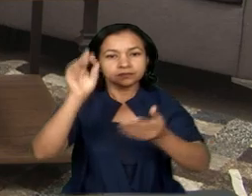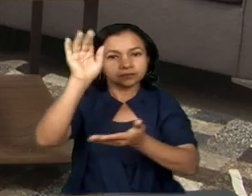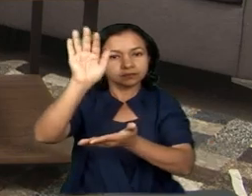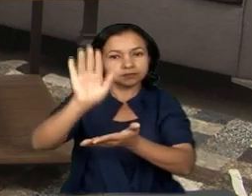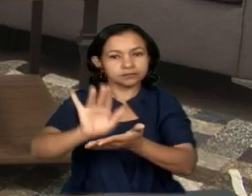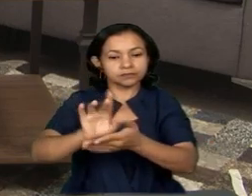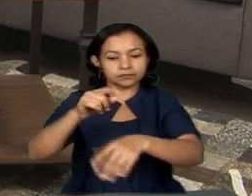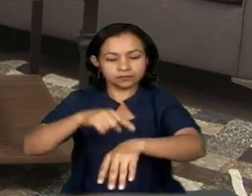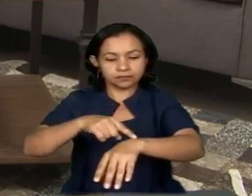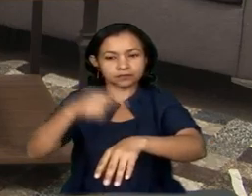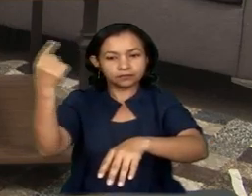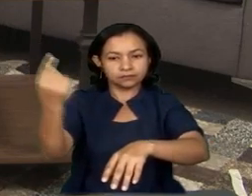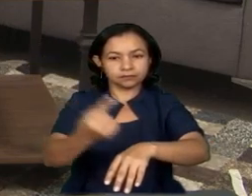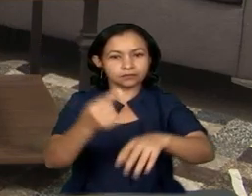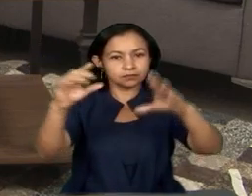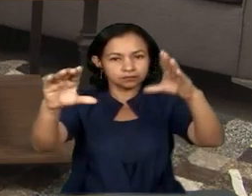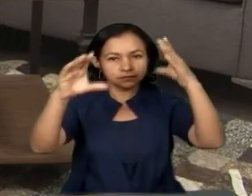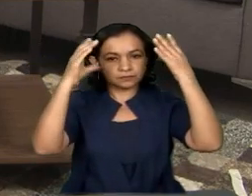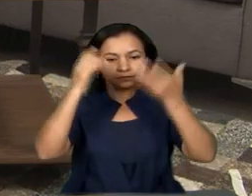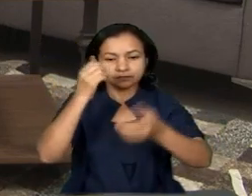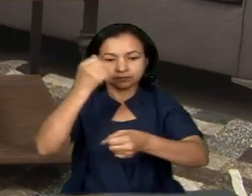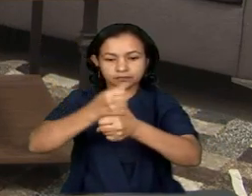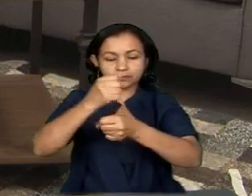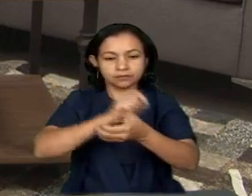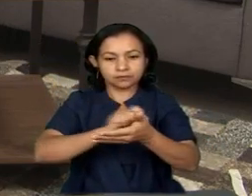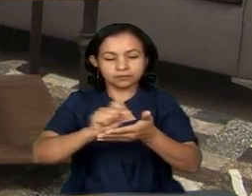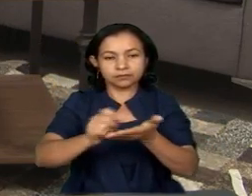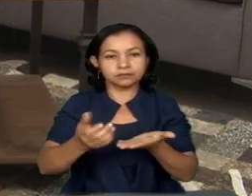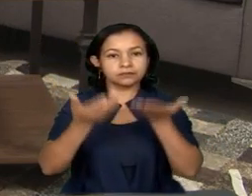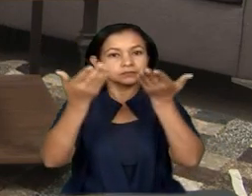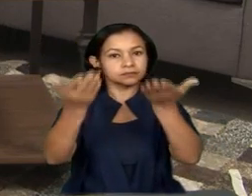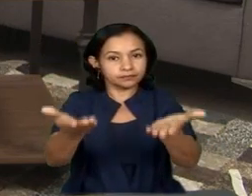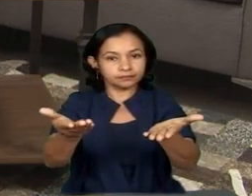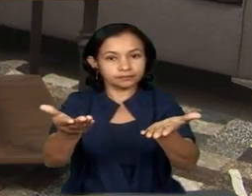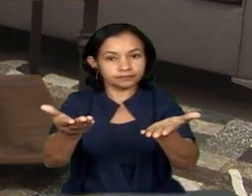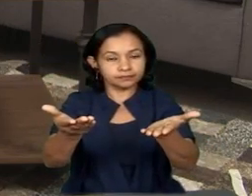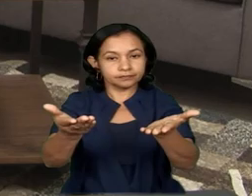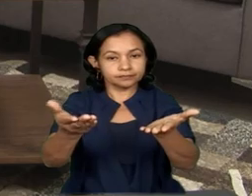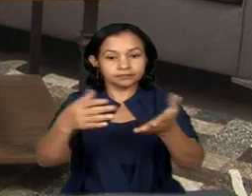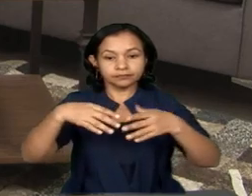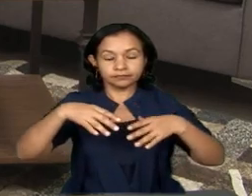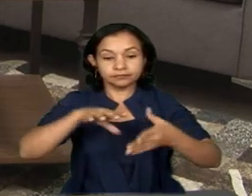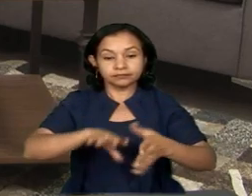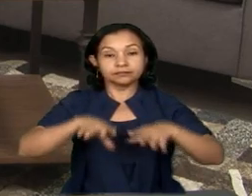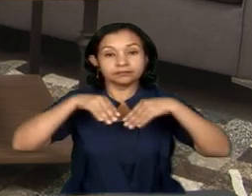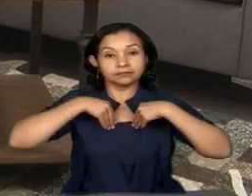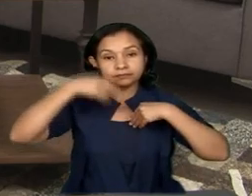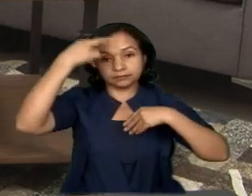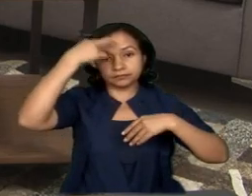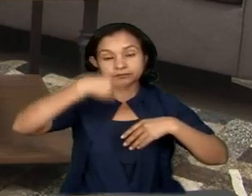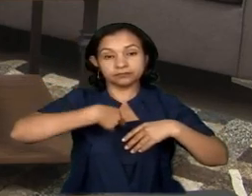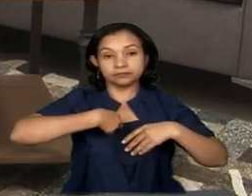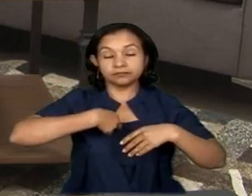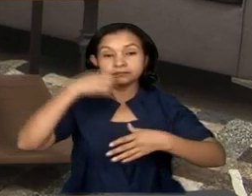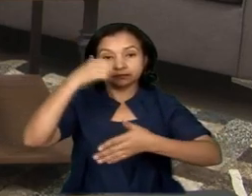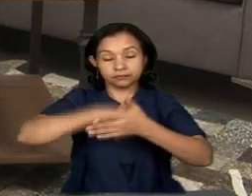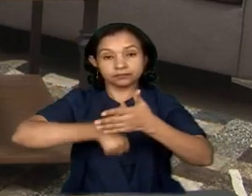llegar puntual a la clase, de hacer tus tareas, de presentarlas, de asumir tus responsabilidades, es parte de los